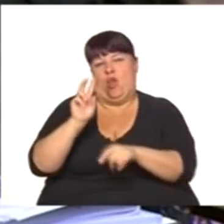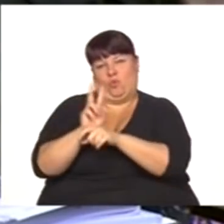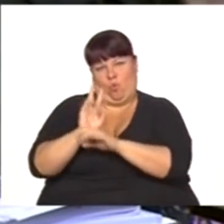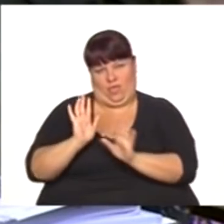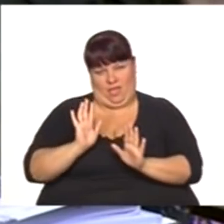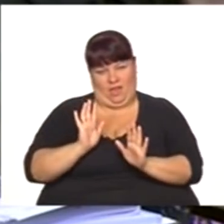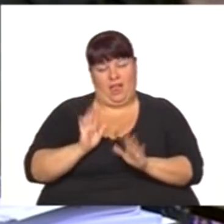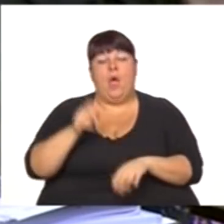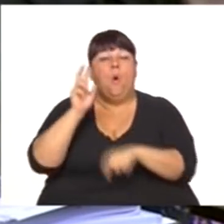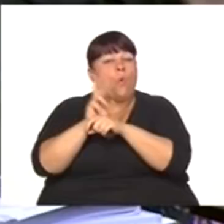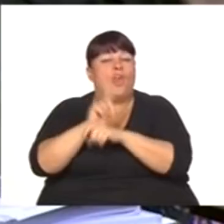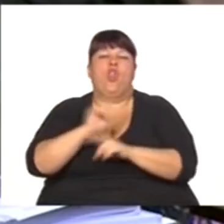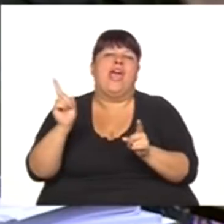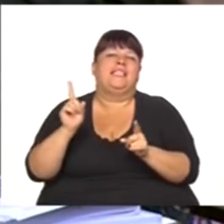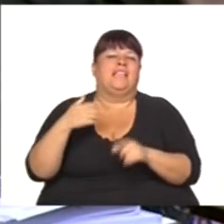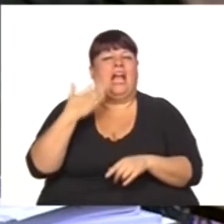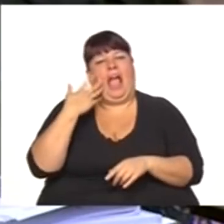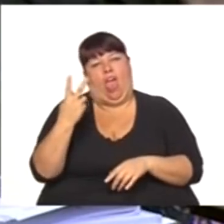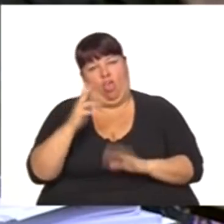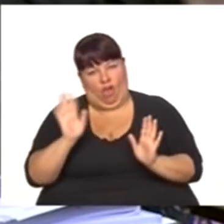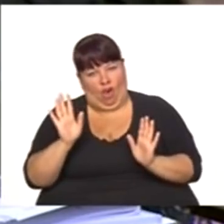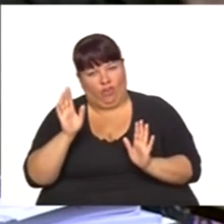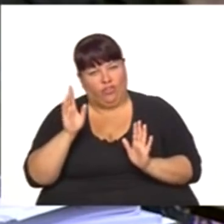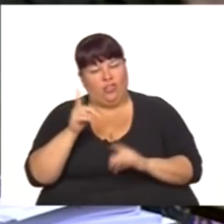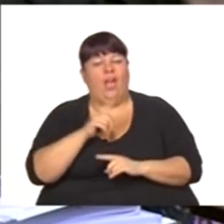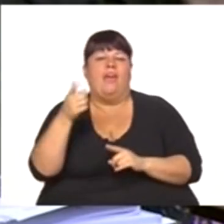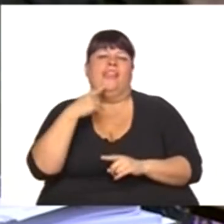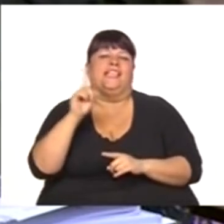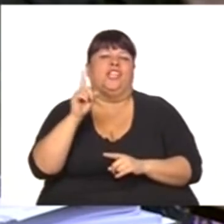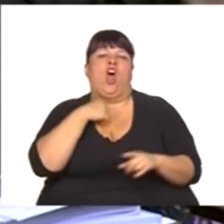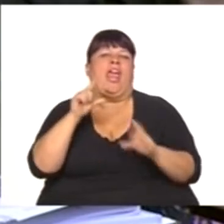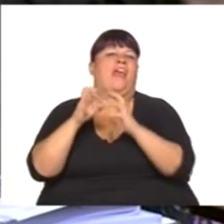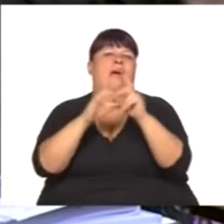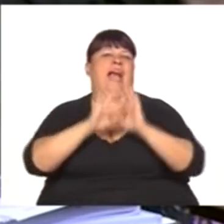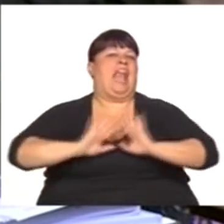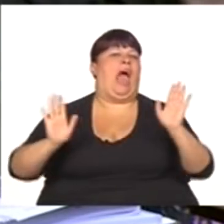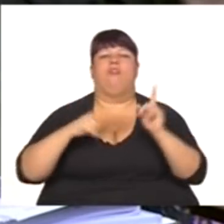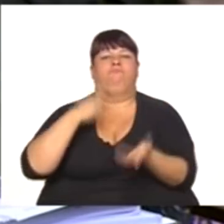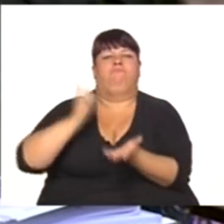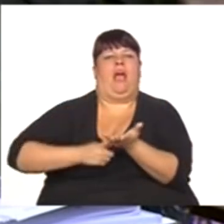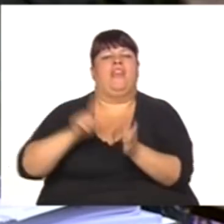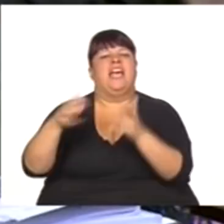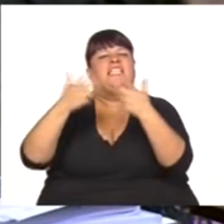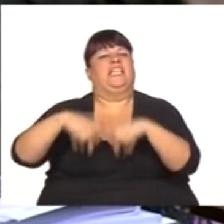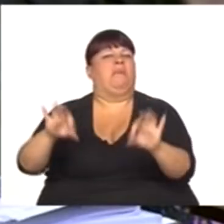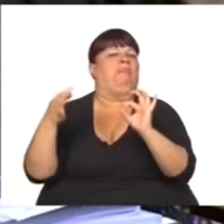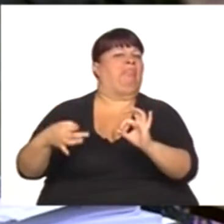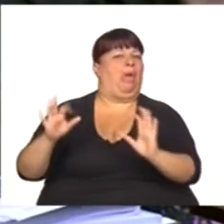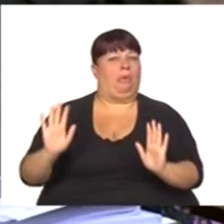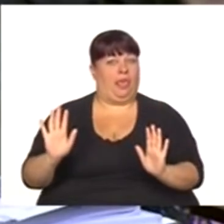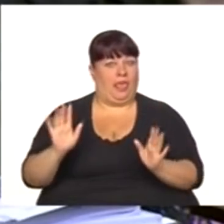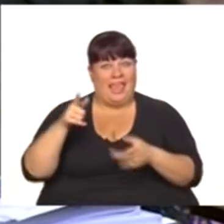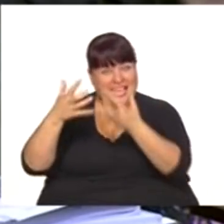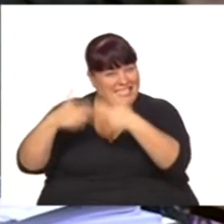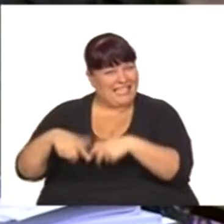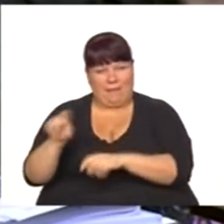cuidarlos. Cuidarlos tampoco es la hipocresía de no querer debatir absolutamente nada diciendo que el sistema está bien, porque